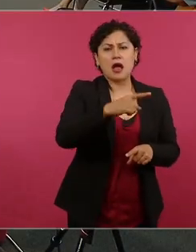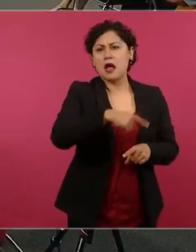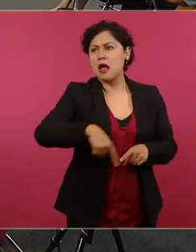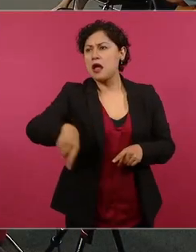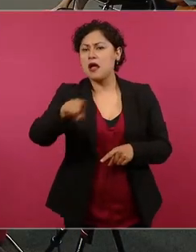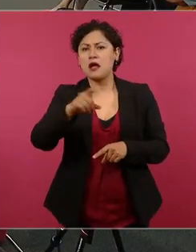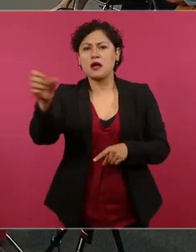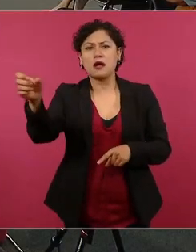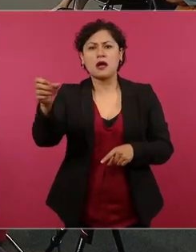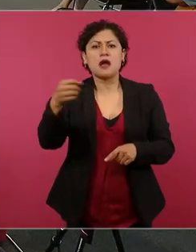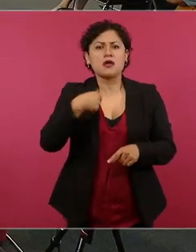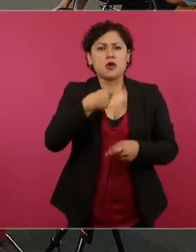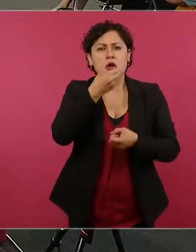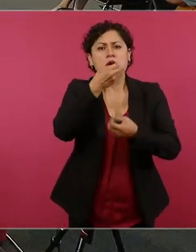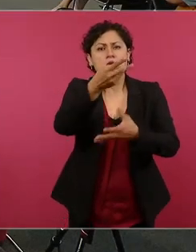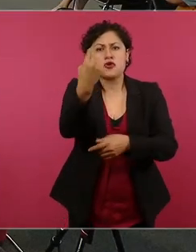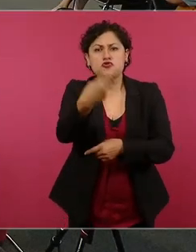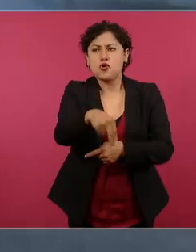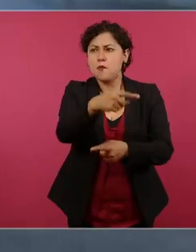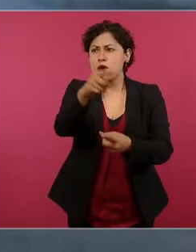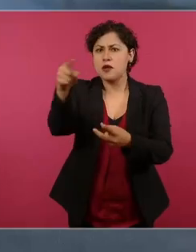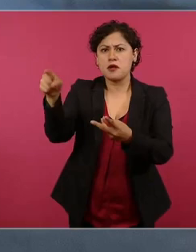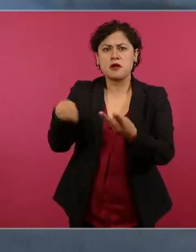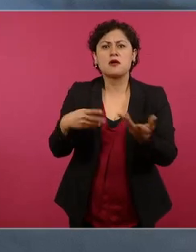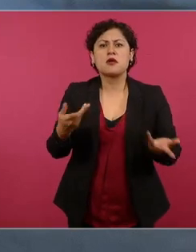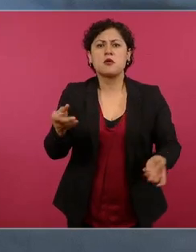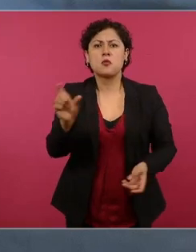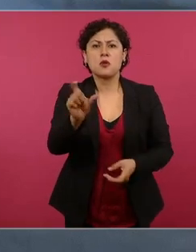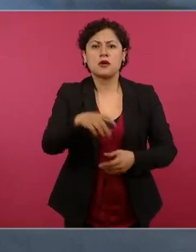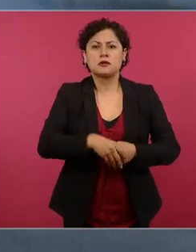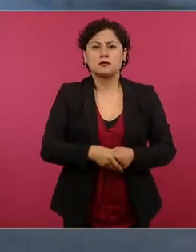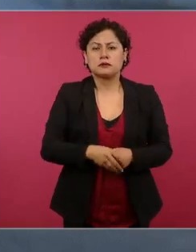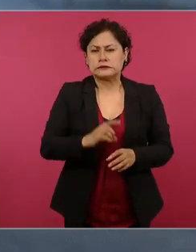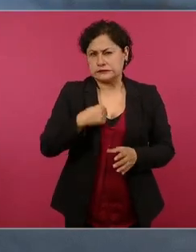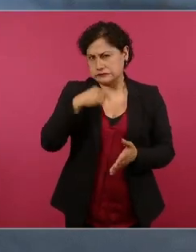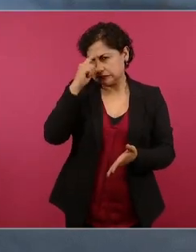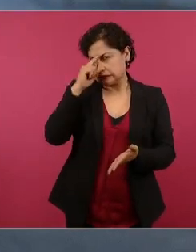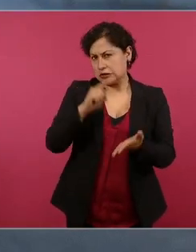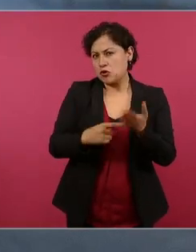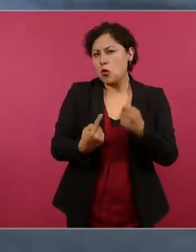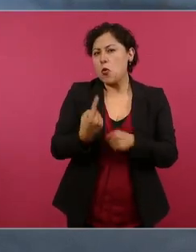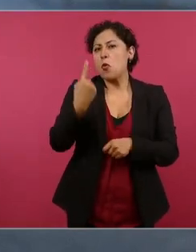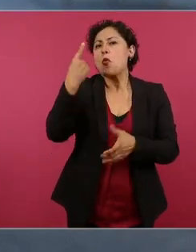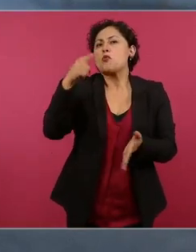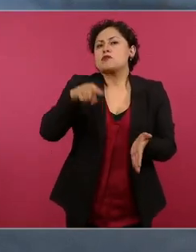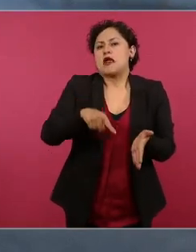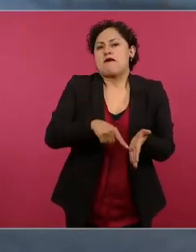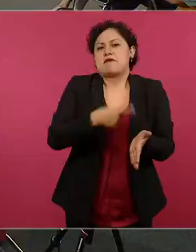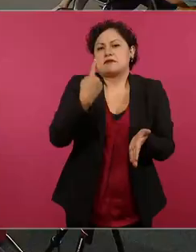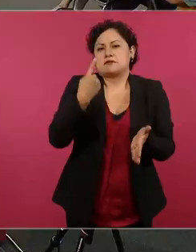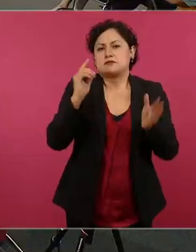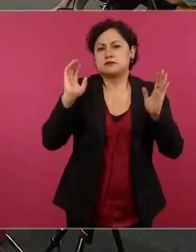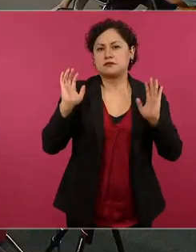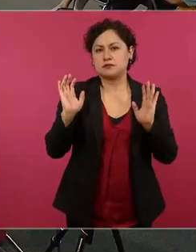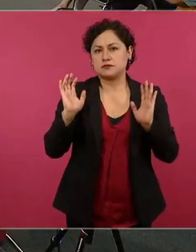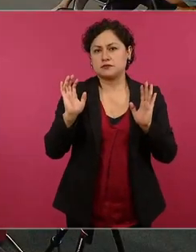a un candidato. Creo que en un caso, por alguna razón,